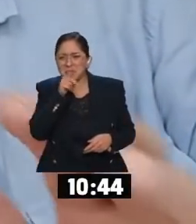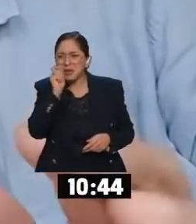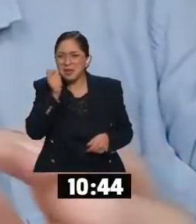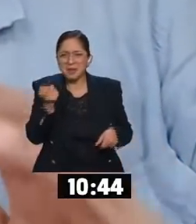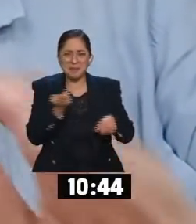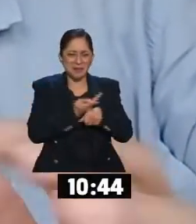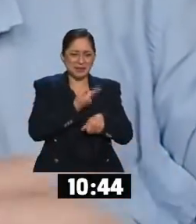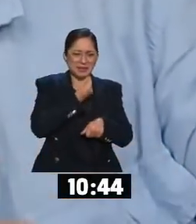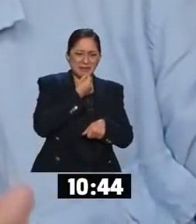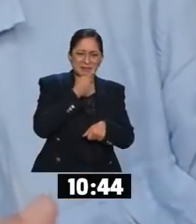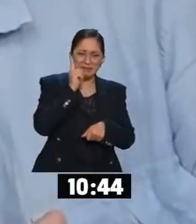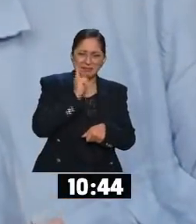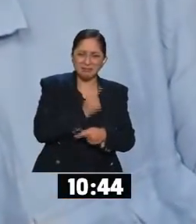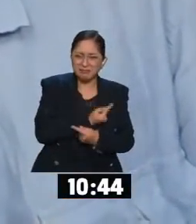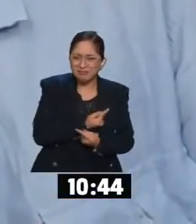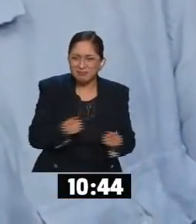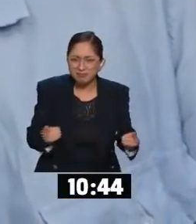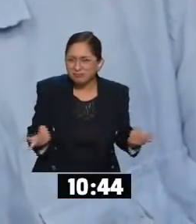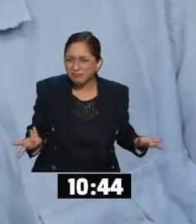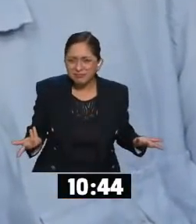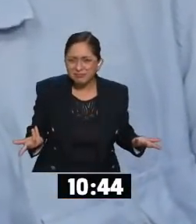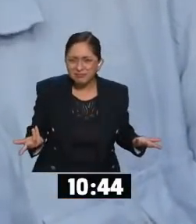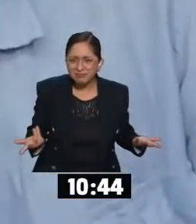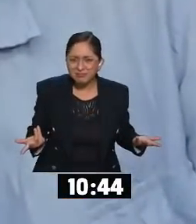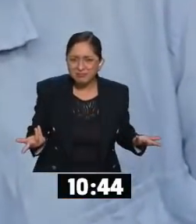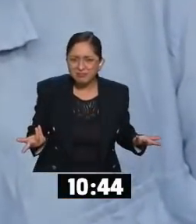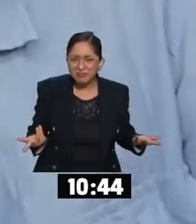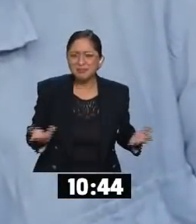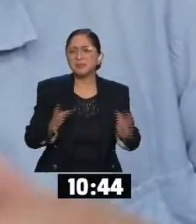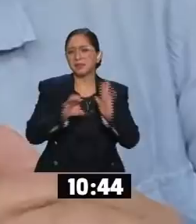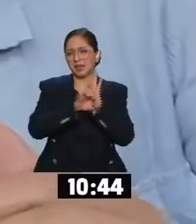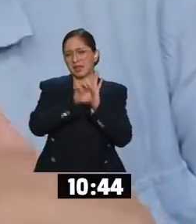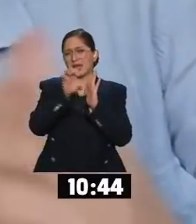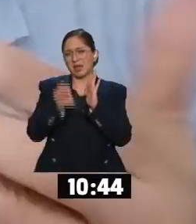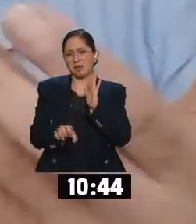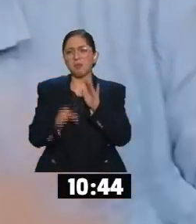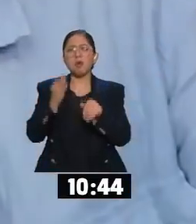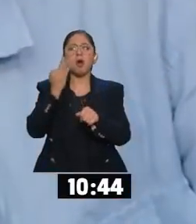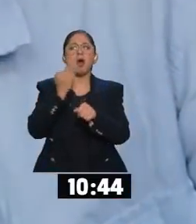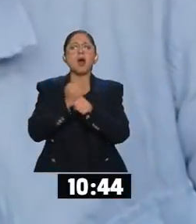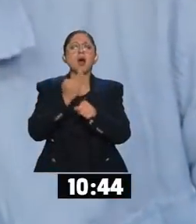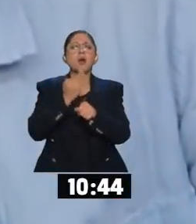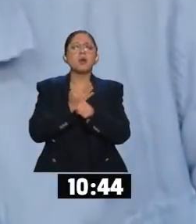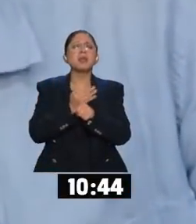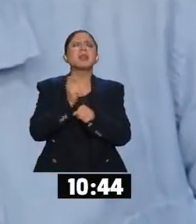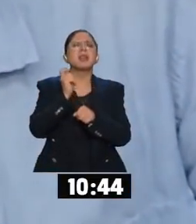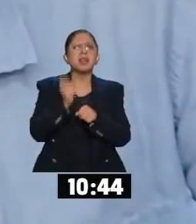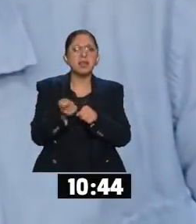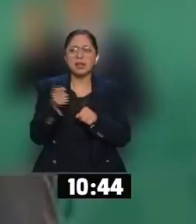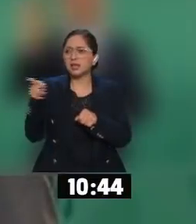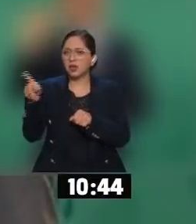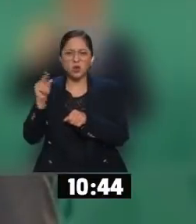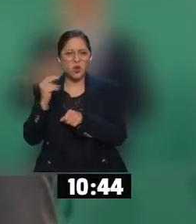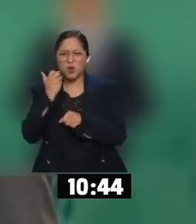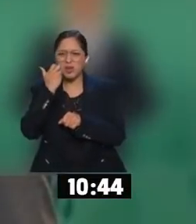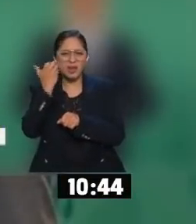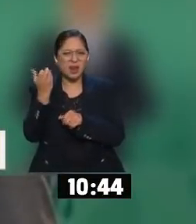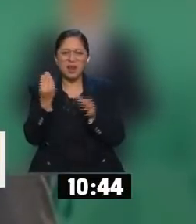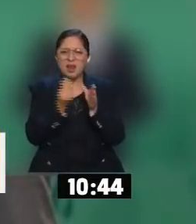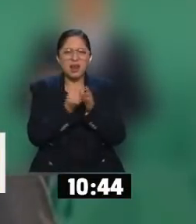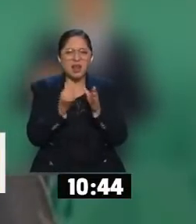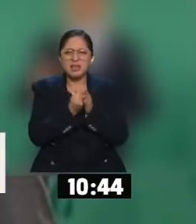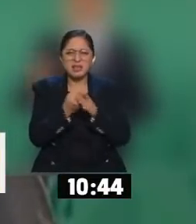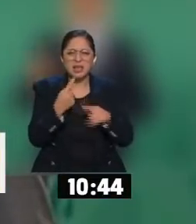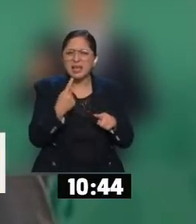a barajarla más despacio. ¿Cómo dicen? ¿Quiénes son los que no quieren las clases? Estos